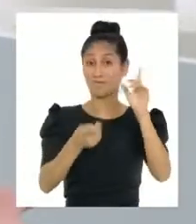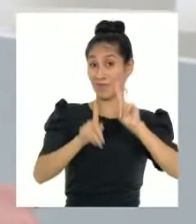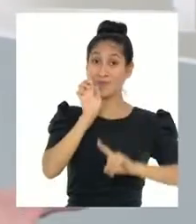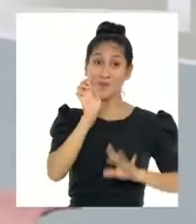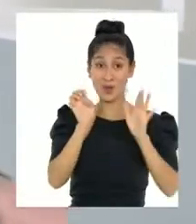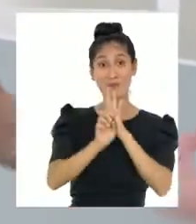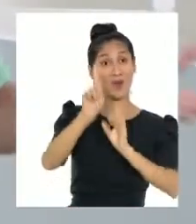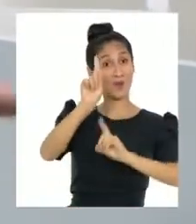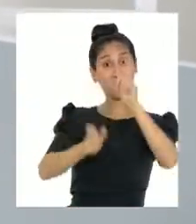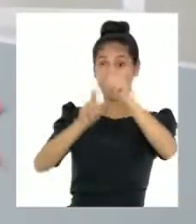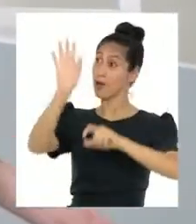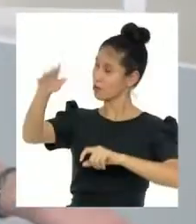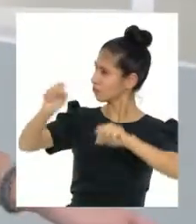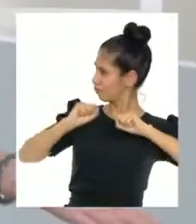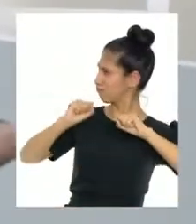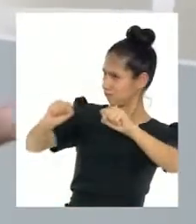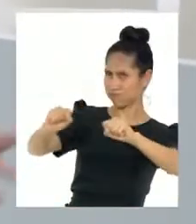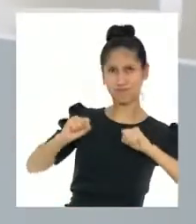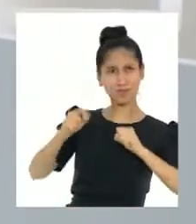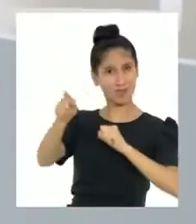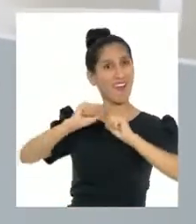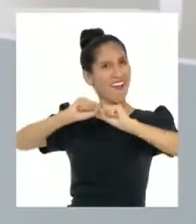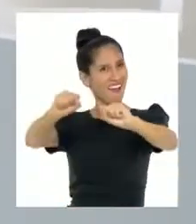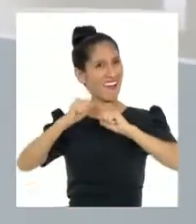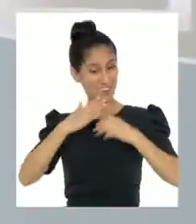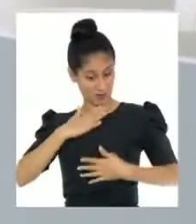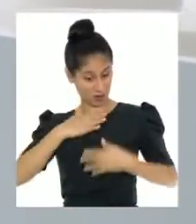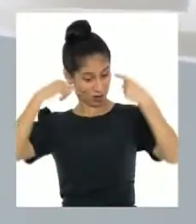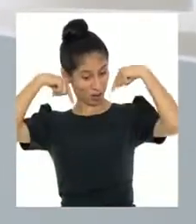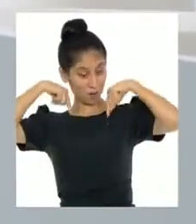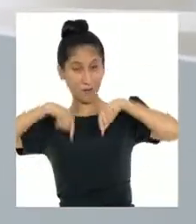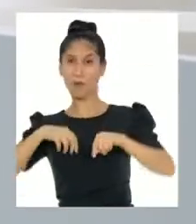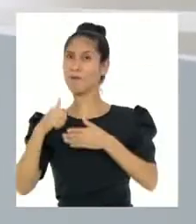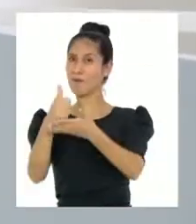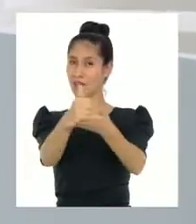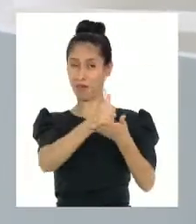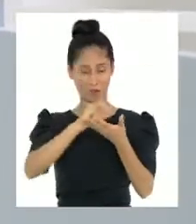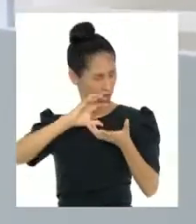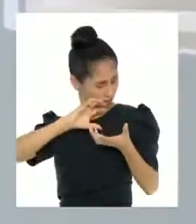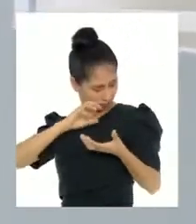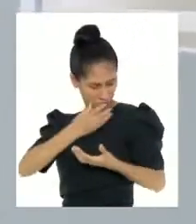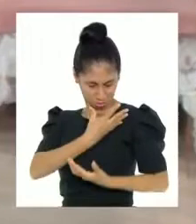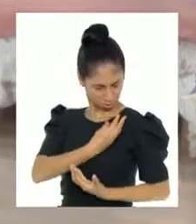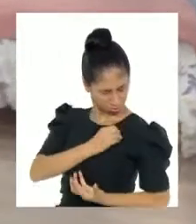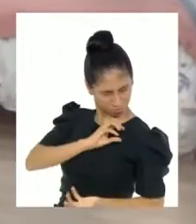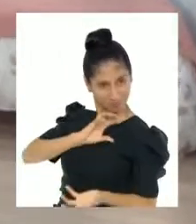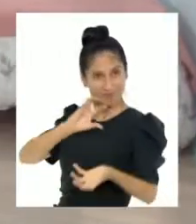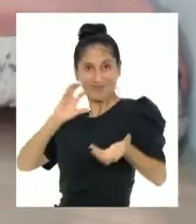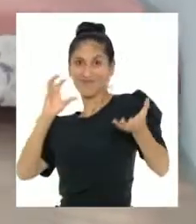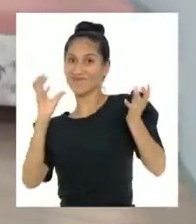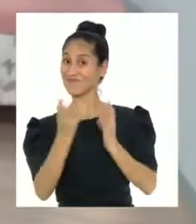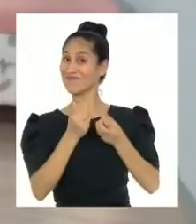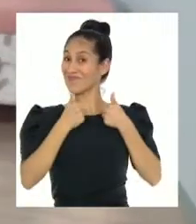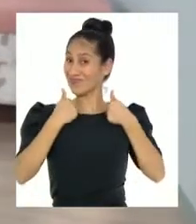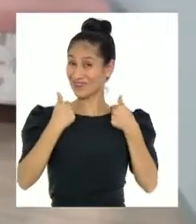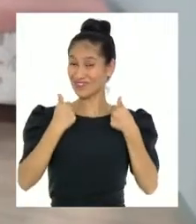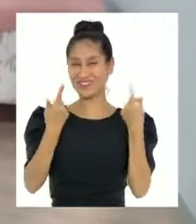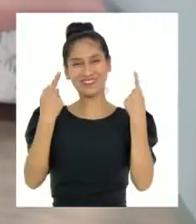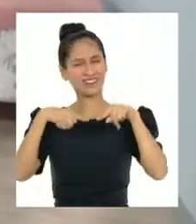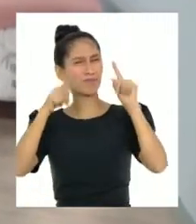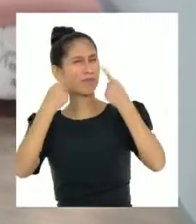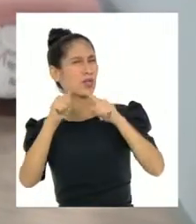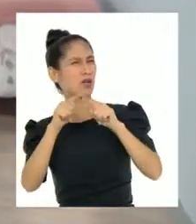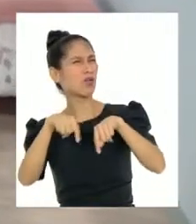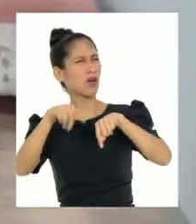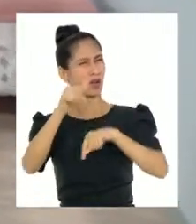movemos liberamos endorfinas que influyen en nuestro estado de ánimo. Pero, ¿qué es realmente